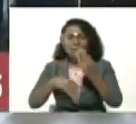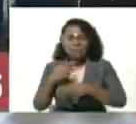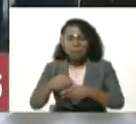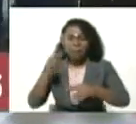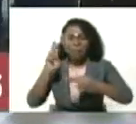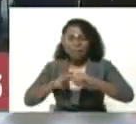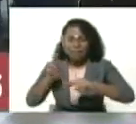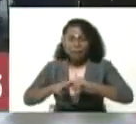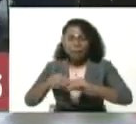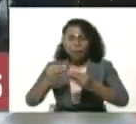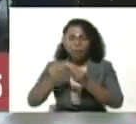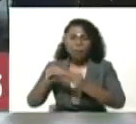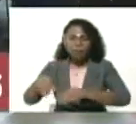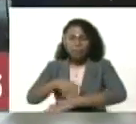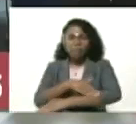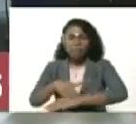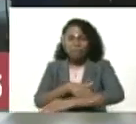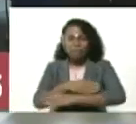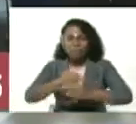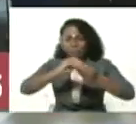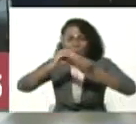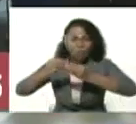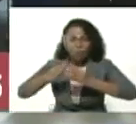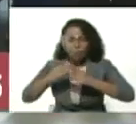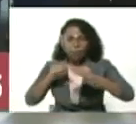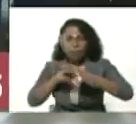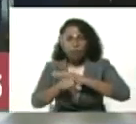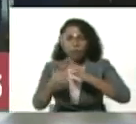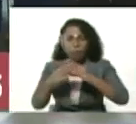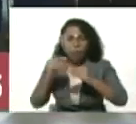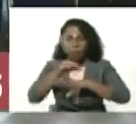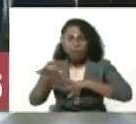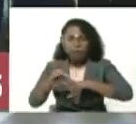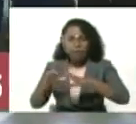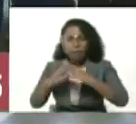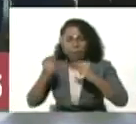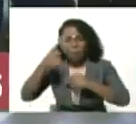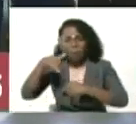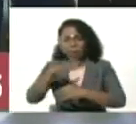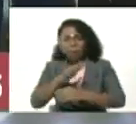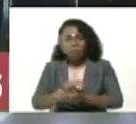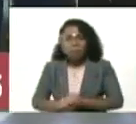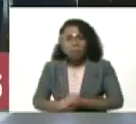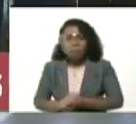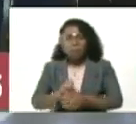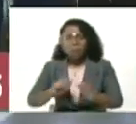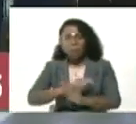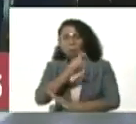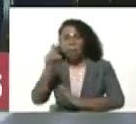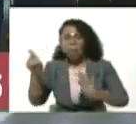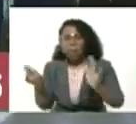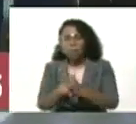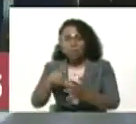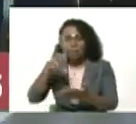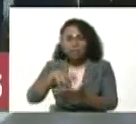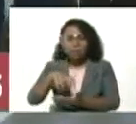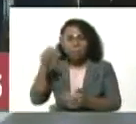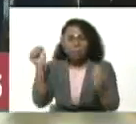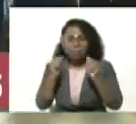y reponerle sus vías de acceso a todos los municipios, a todos los pueblos, completamente del Estado